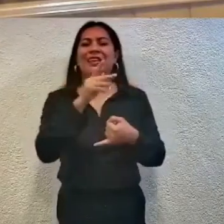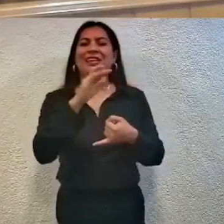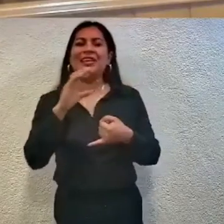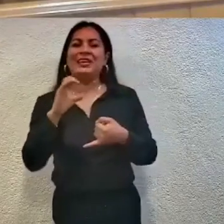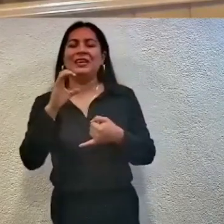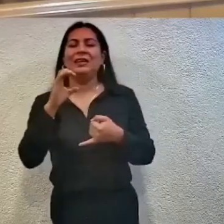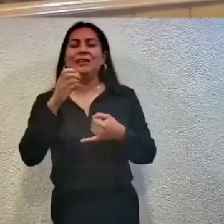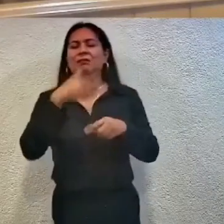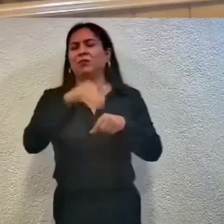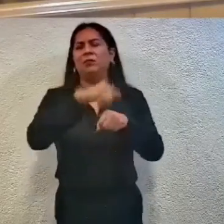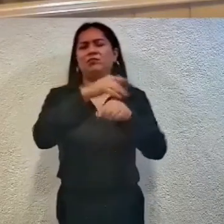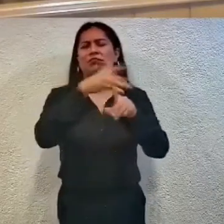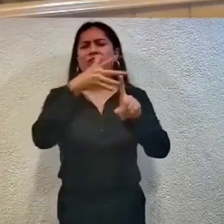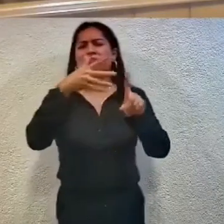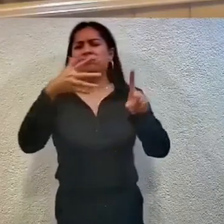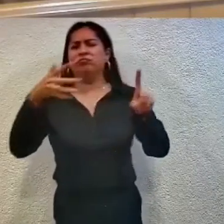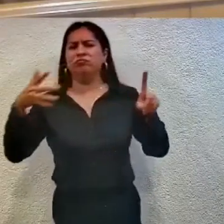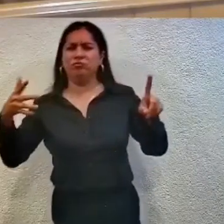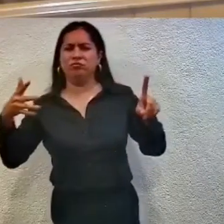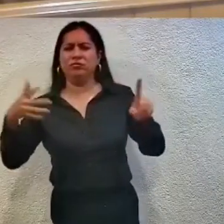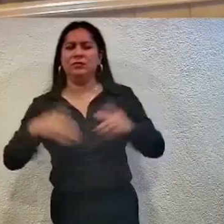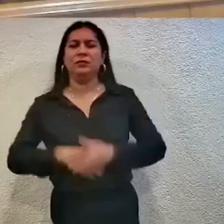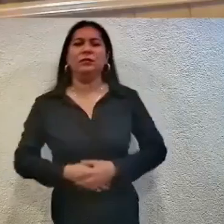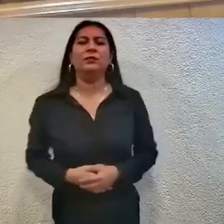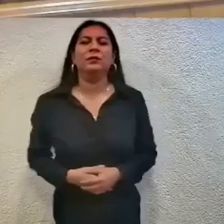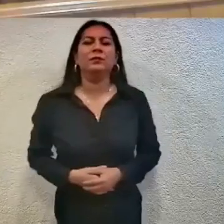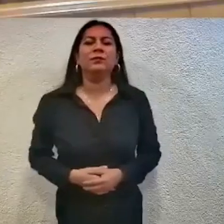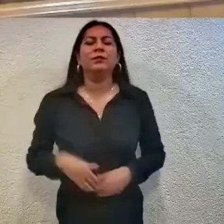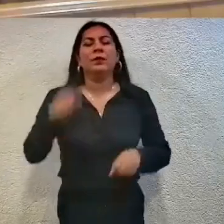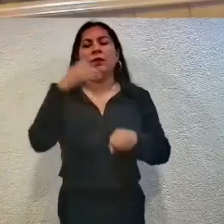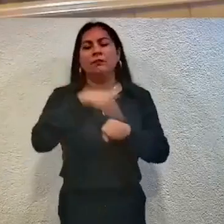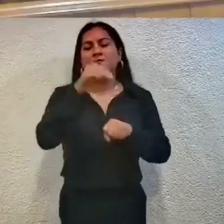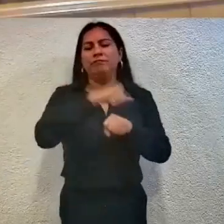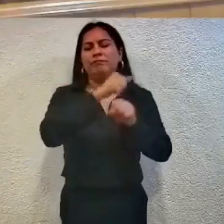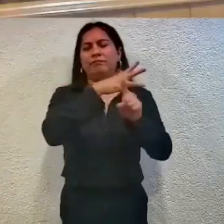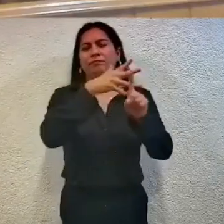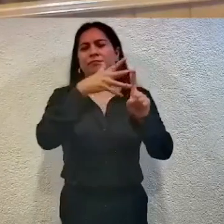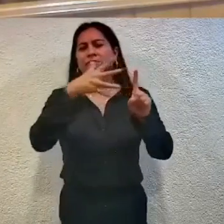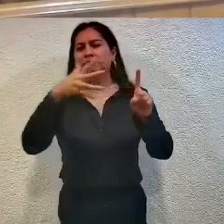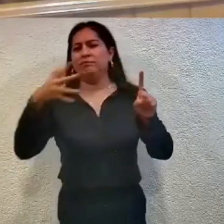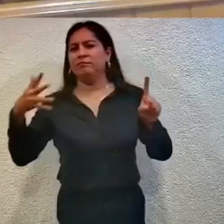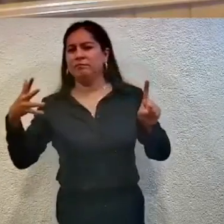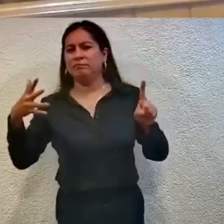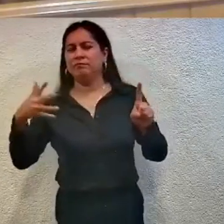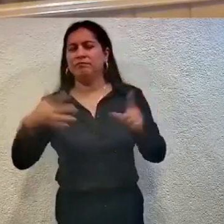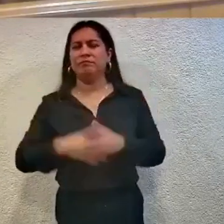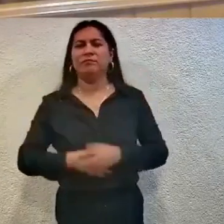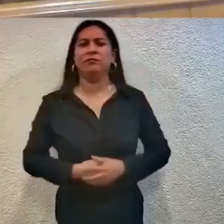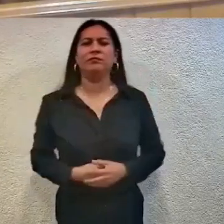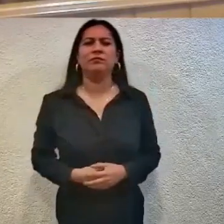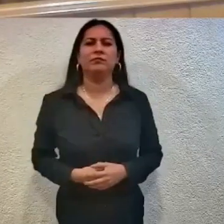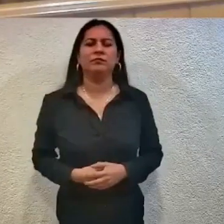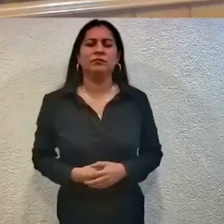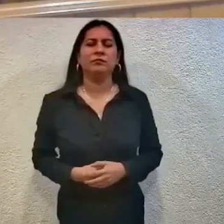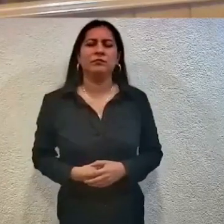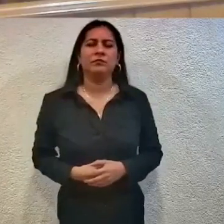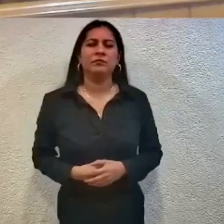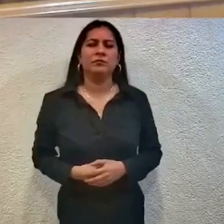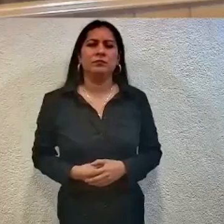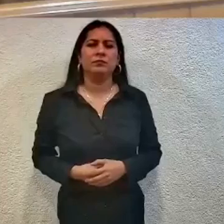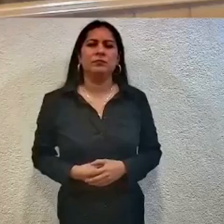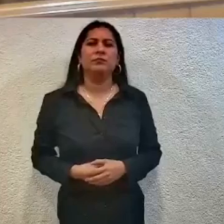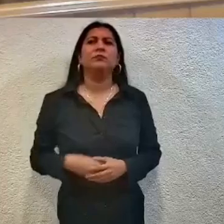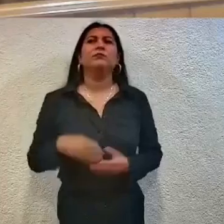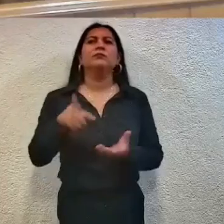/GEC /185 /2024 y TEE /GIN /019 /2024